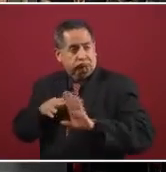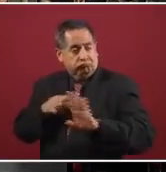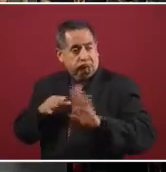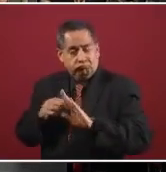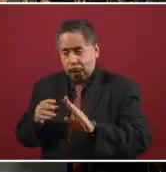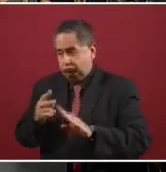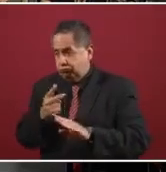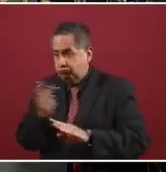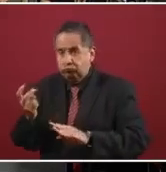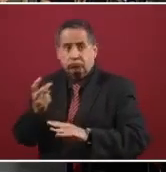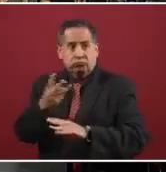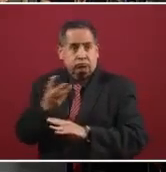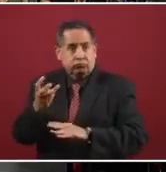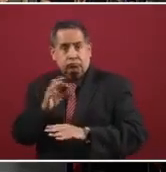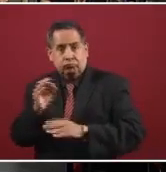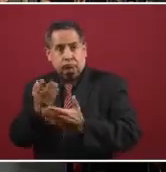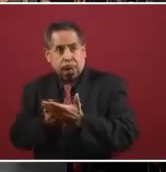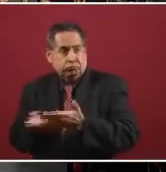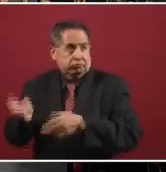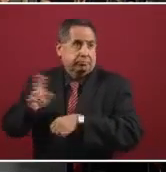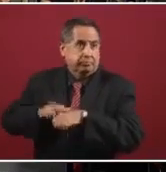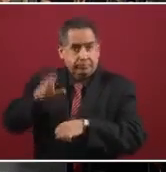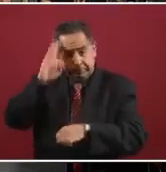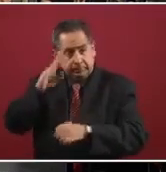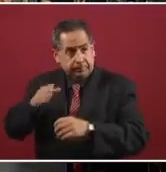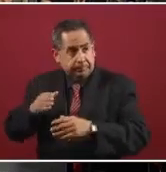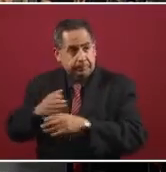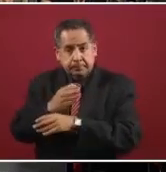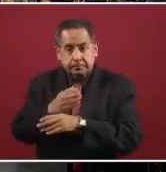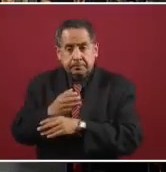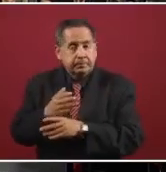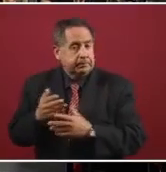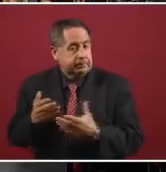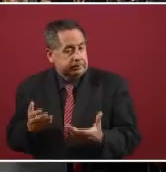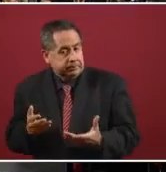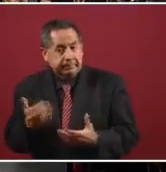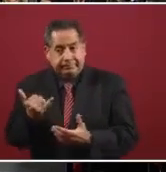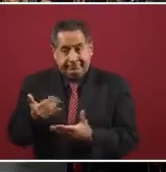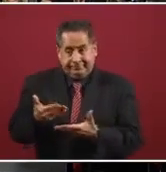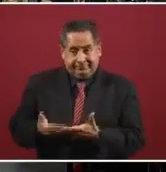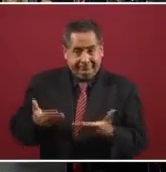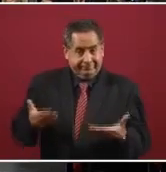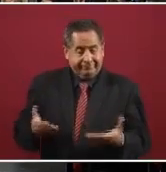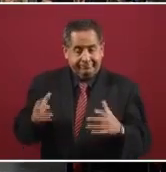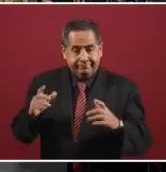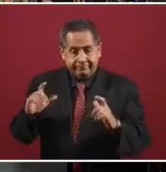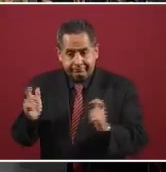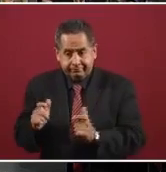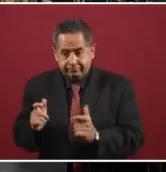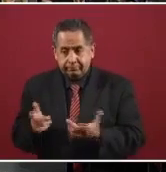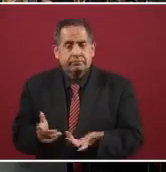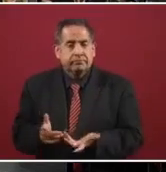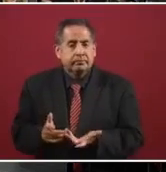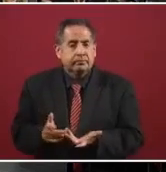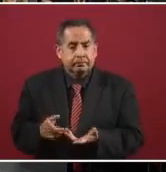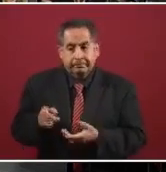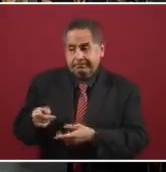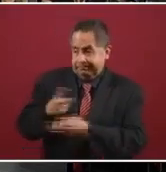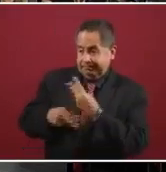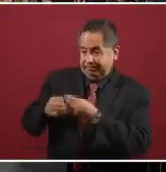o 300% o más, y eso nos significaría para México un problema